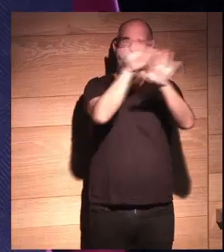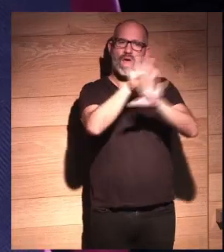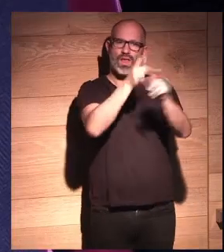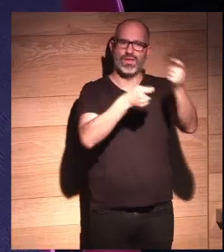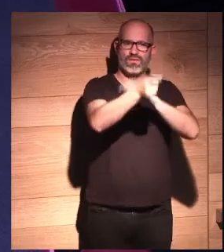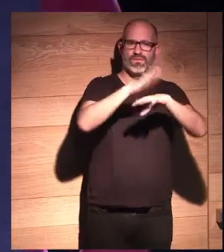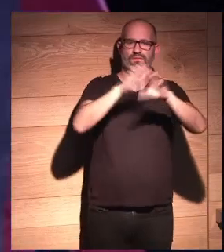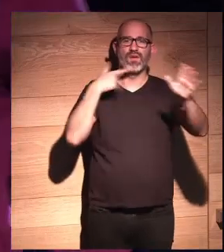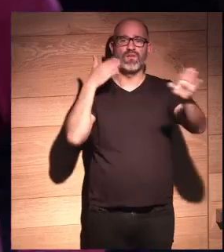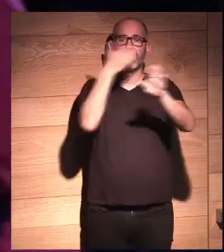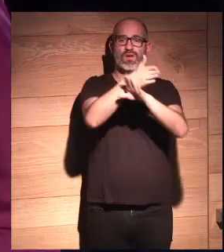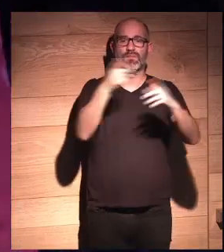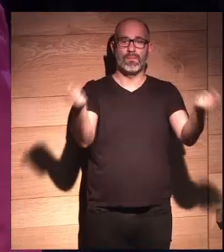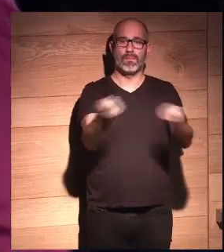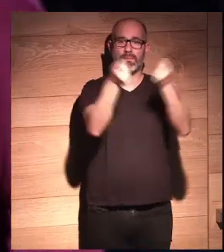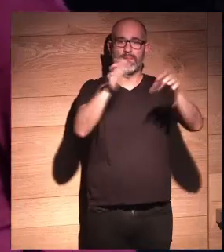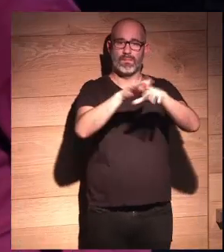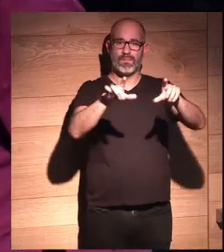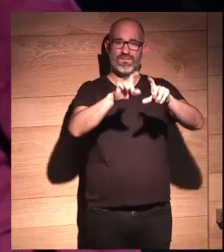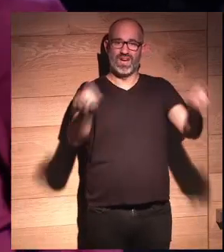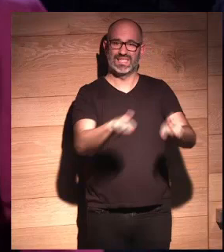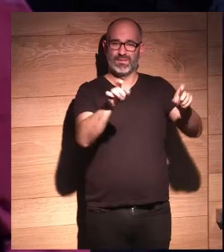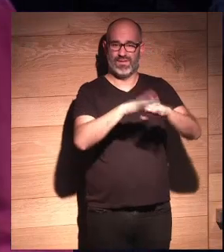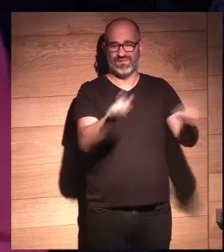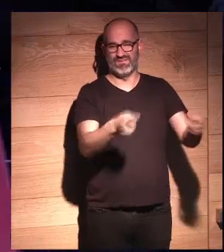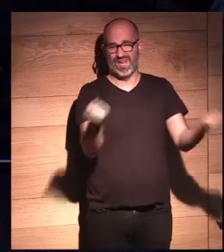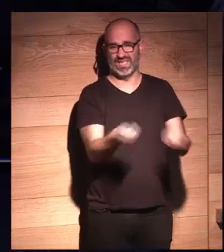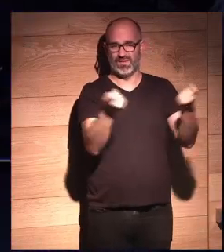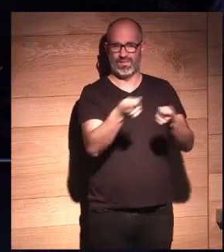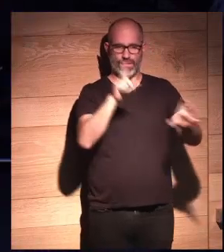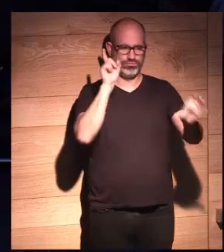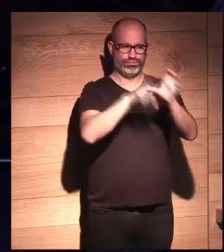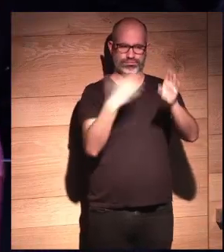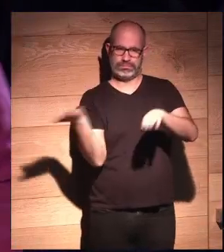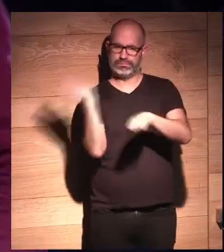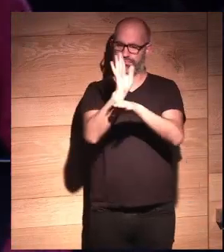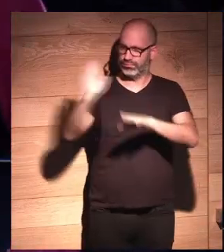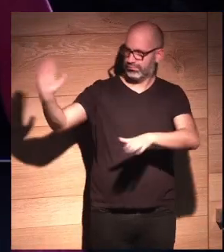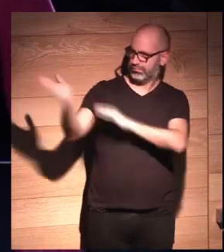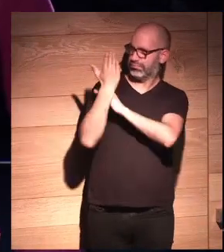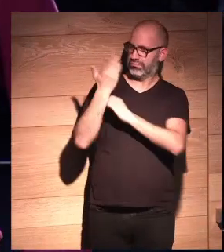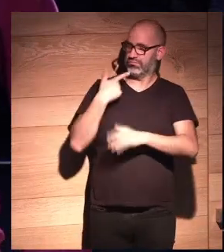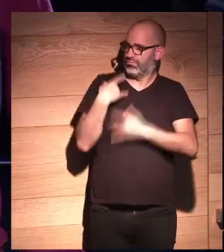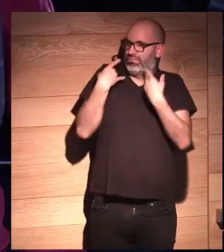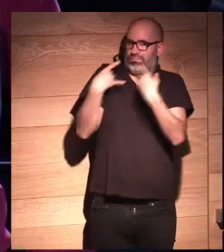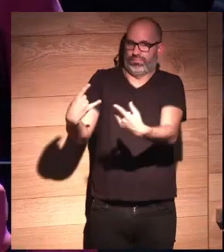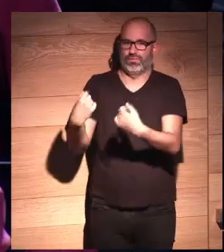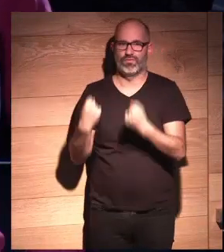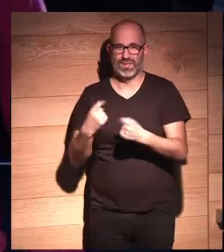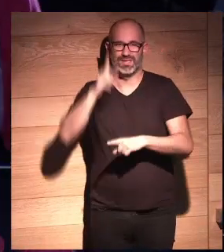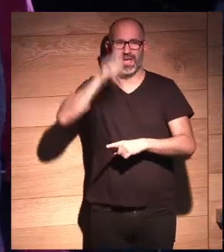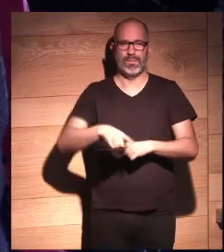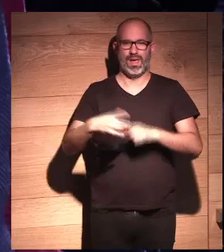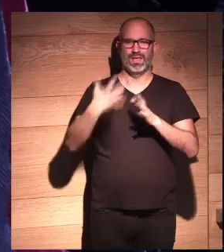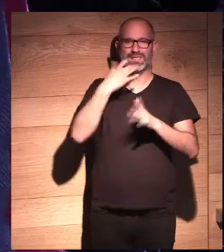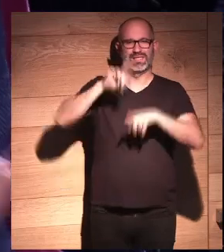festival, me presentó esto de una forma pura química, ¿no? Siempre lo más importante en este mundo también es la